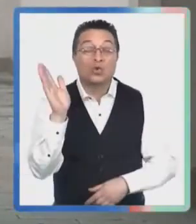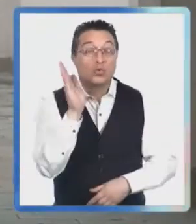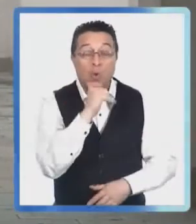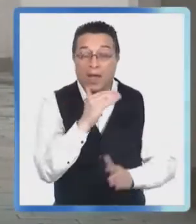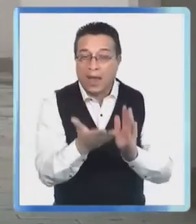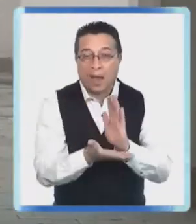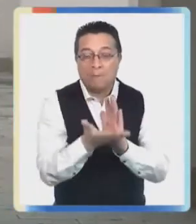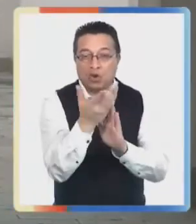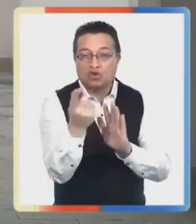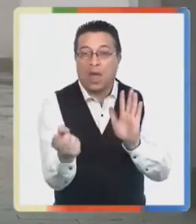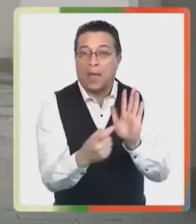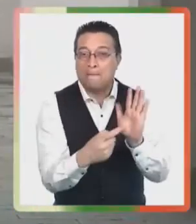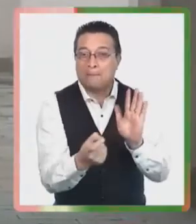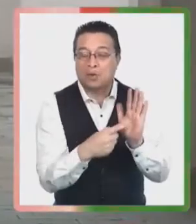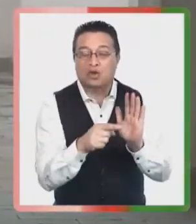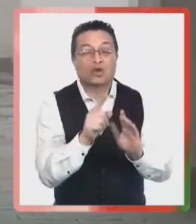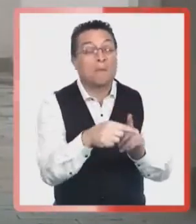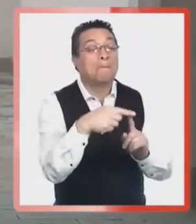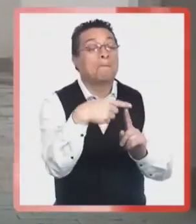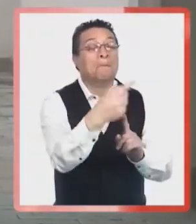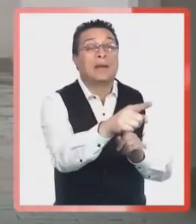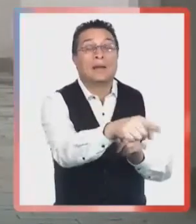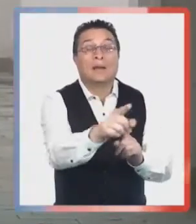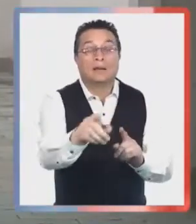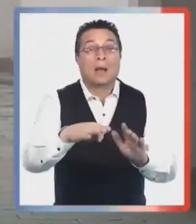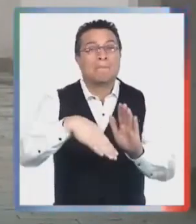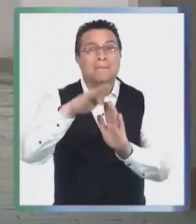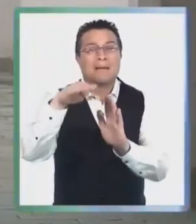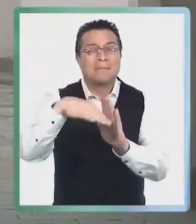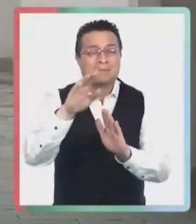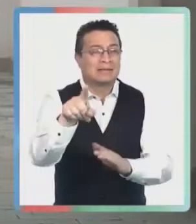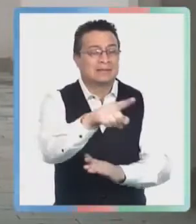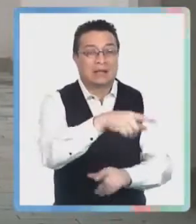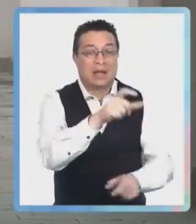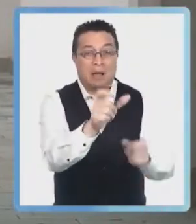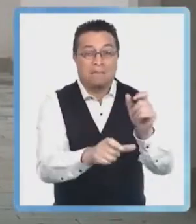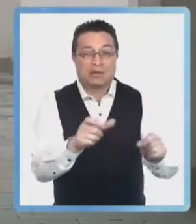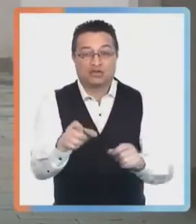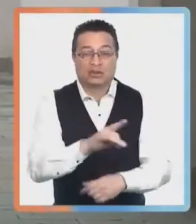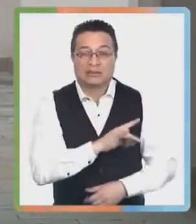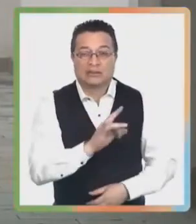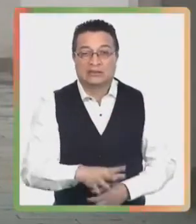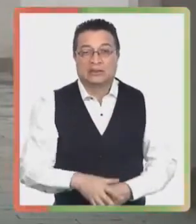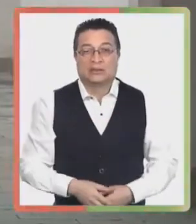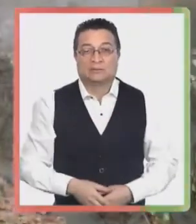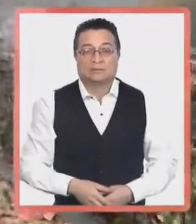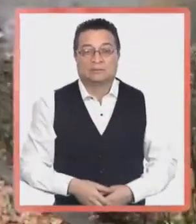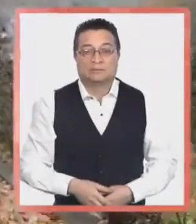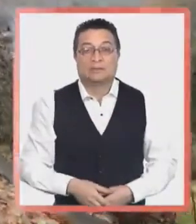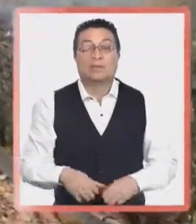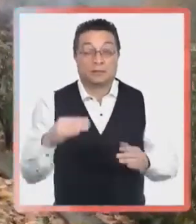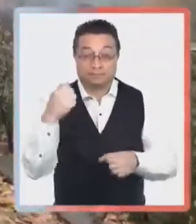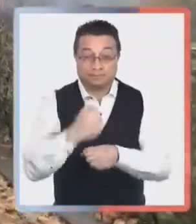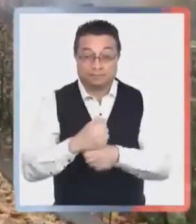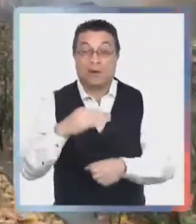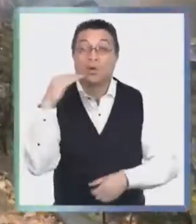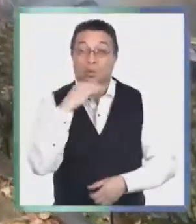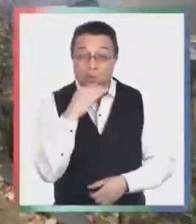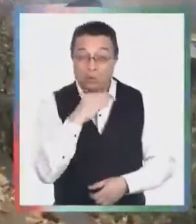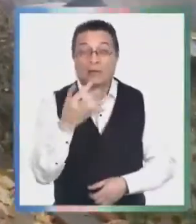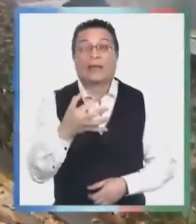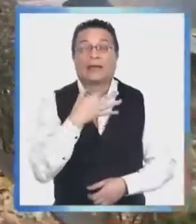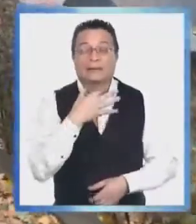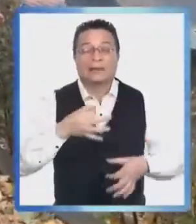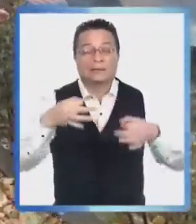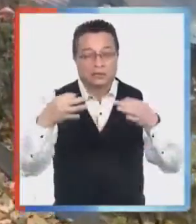hay aumento de impuestos para la gran mayoría de las personas de nuestro país. Una tarea urgente es